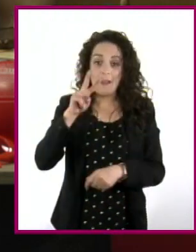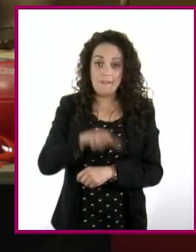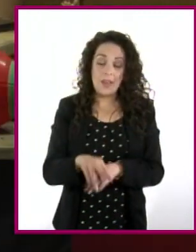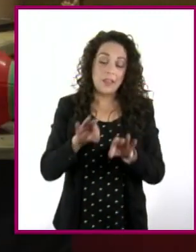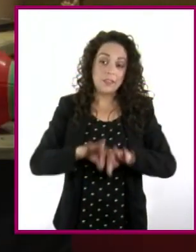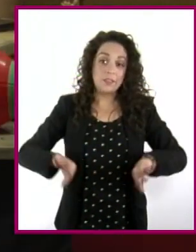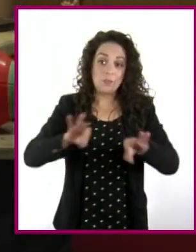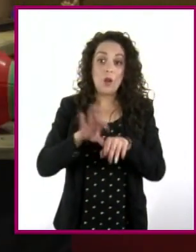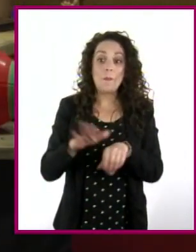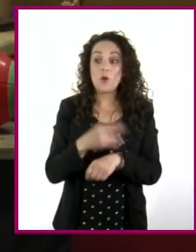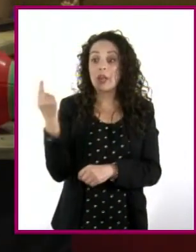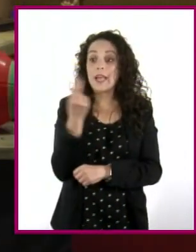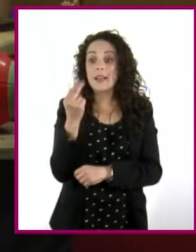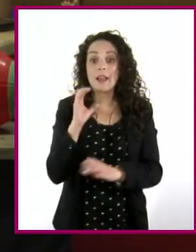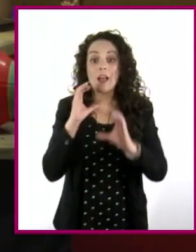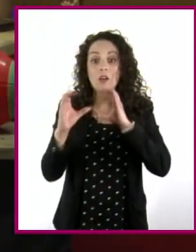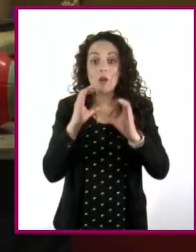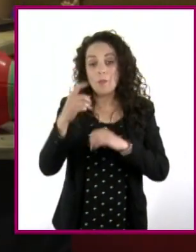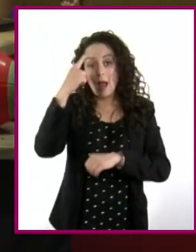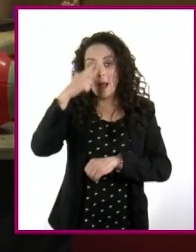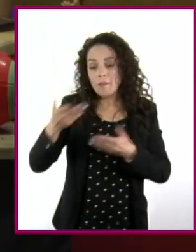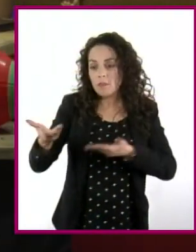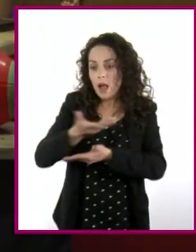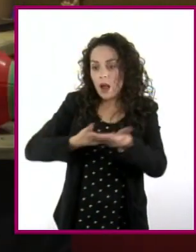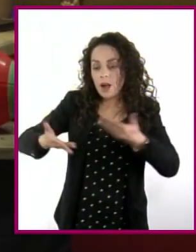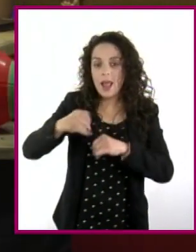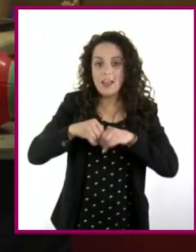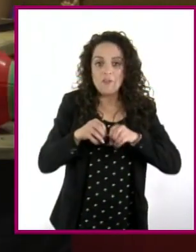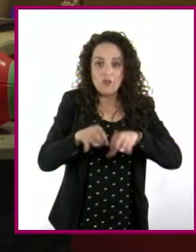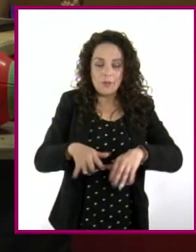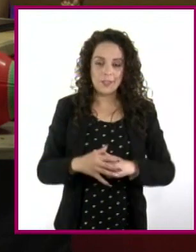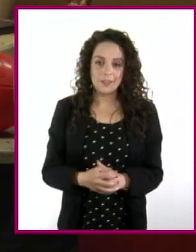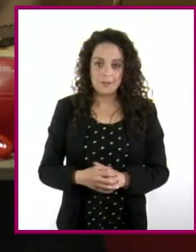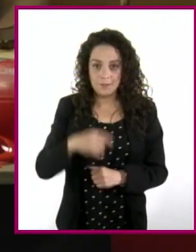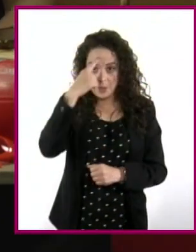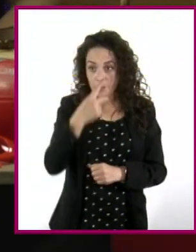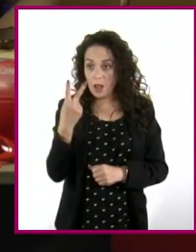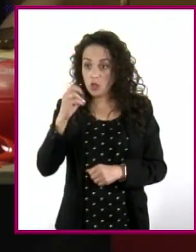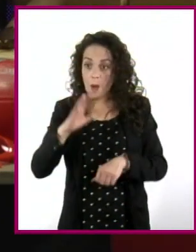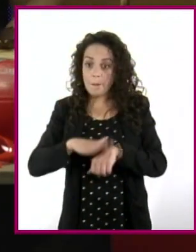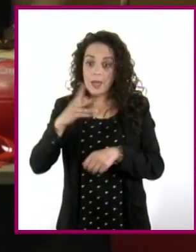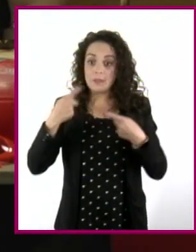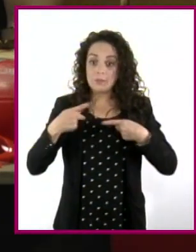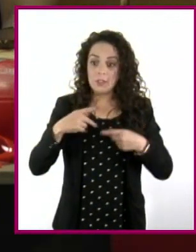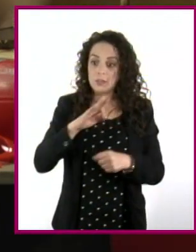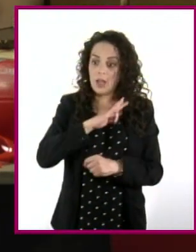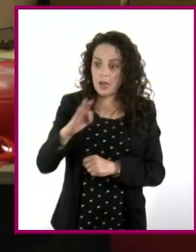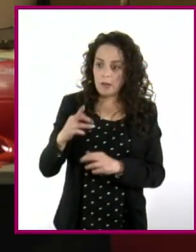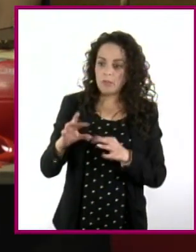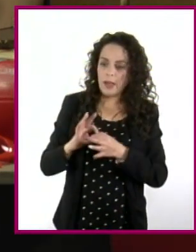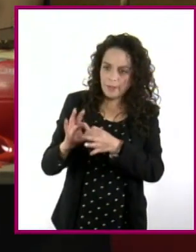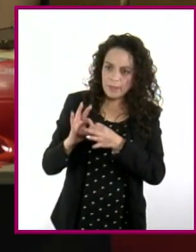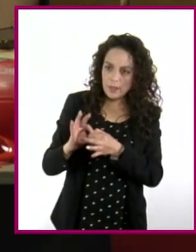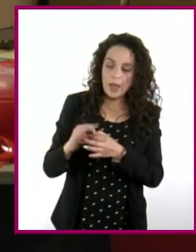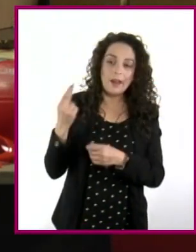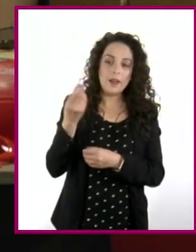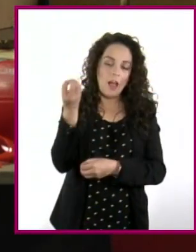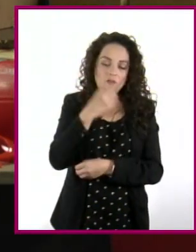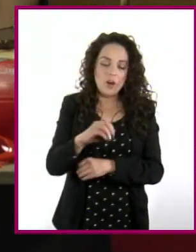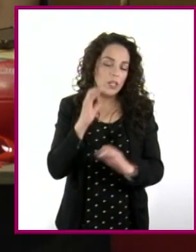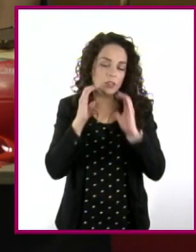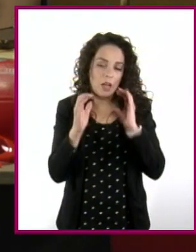información. De hecho, para que surja una relación entre dos o más personas, estas deben poder comunicarse, incluso si es